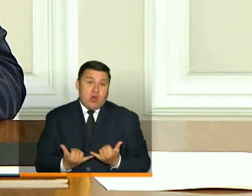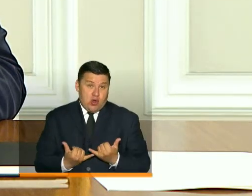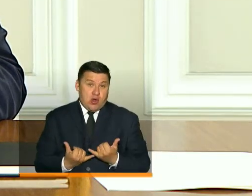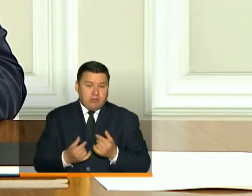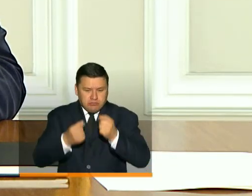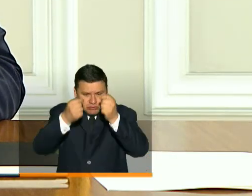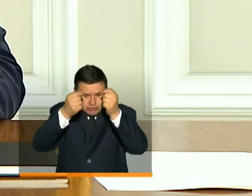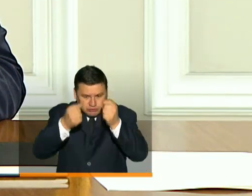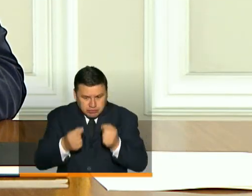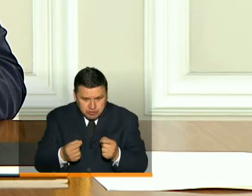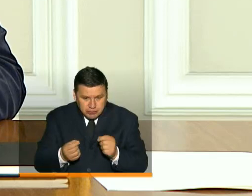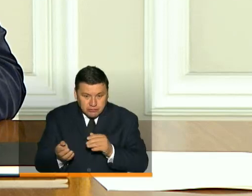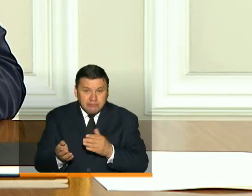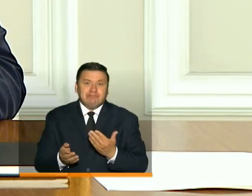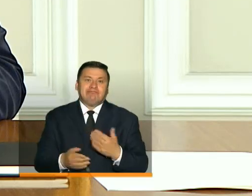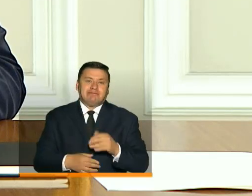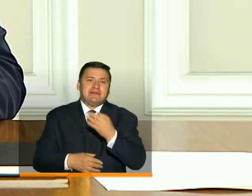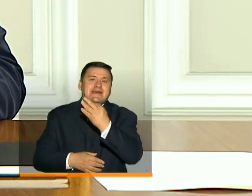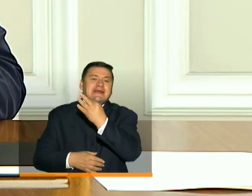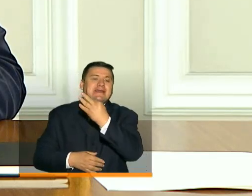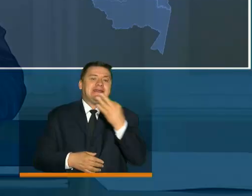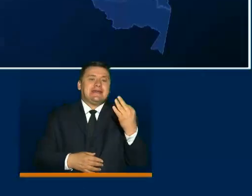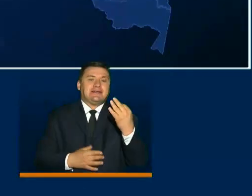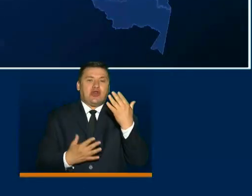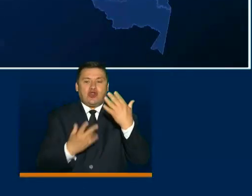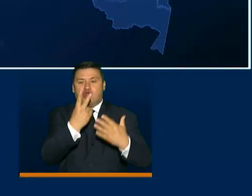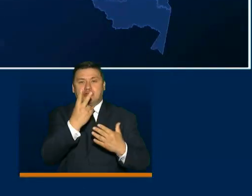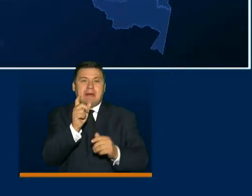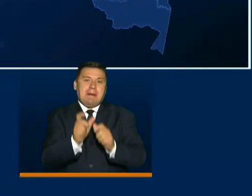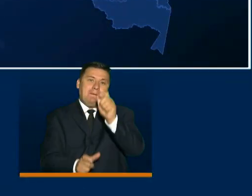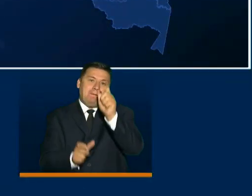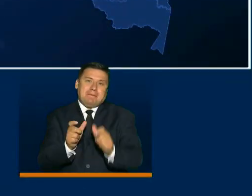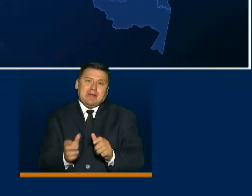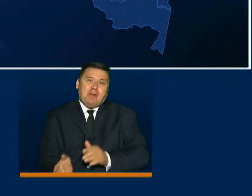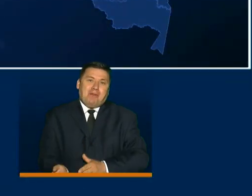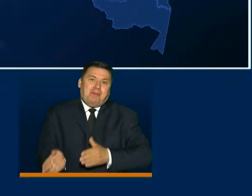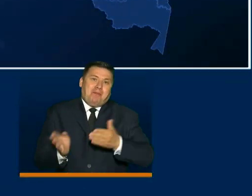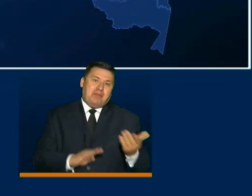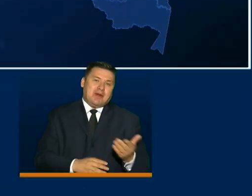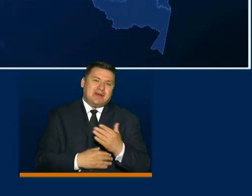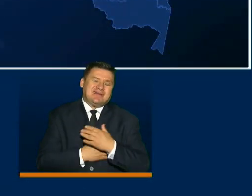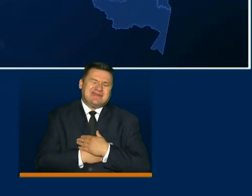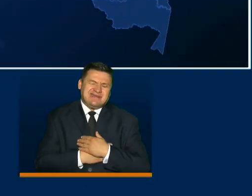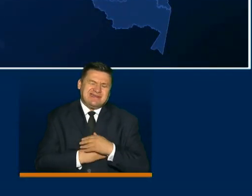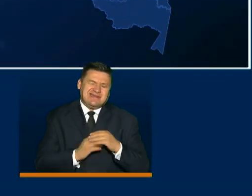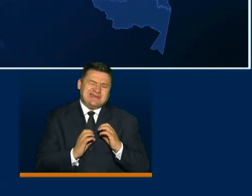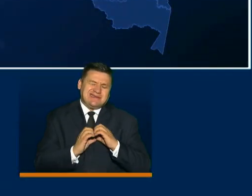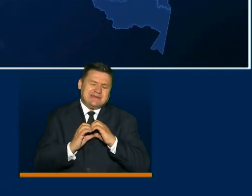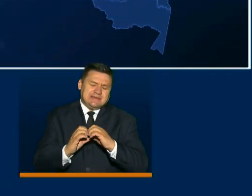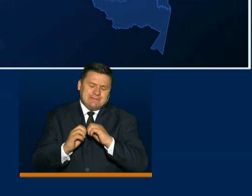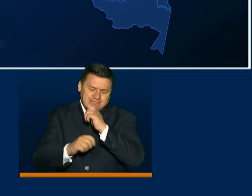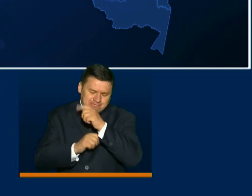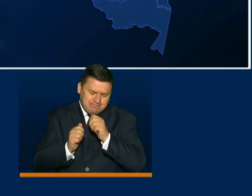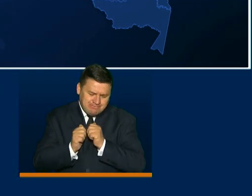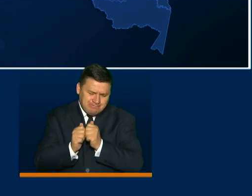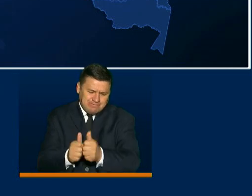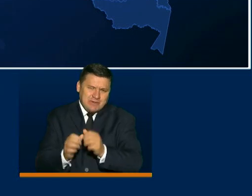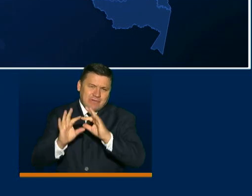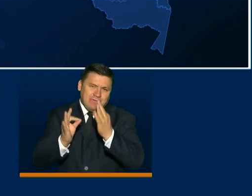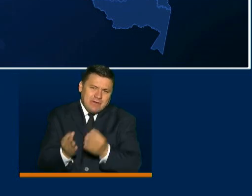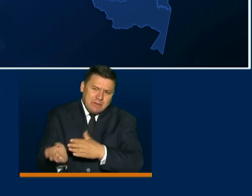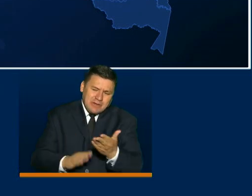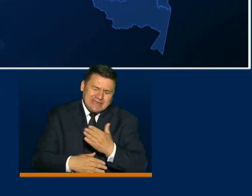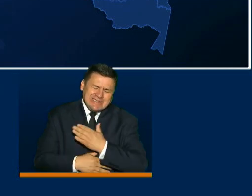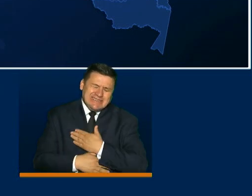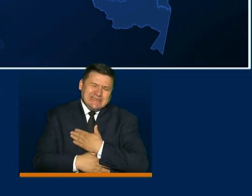han registrado 312 fallecidos. Expresamos de corazón nuestra solidaridad a las familias que han perdido sus